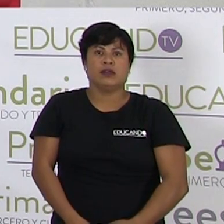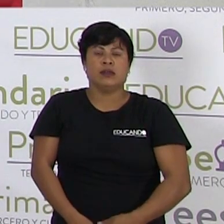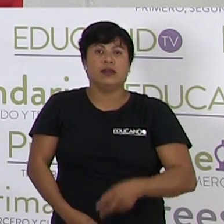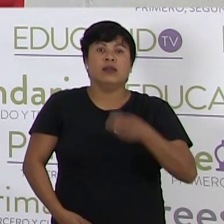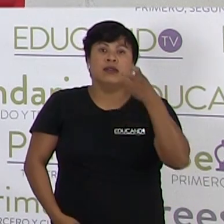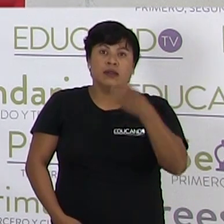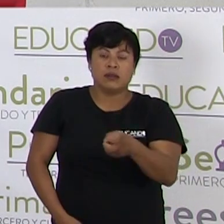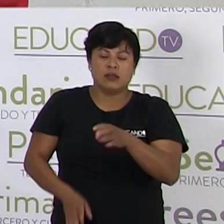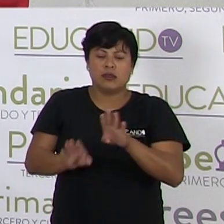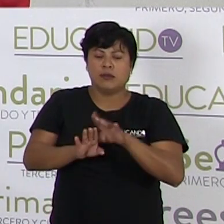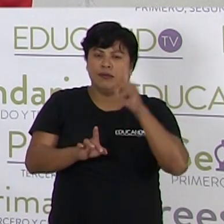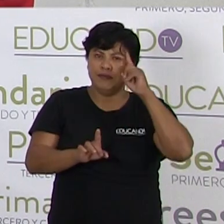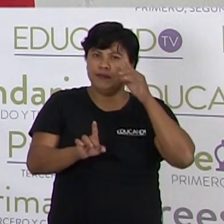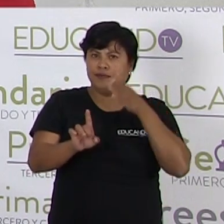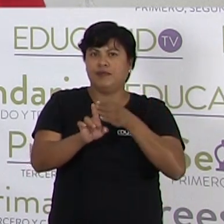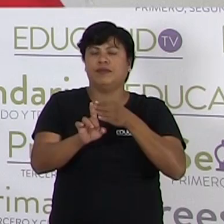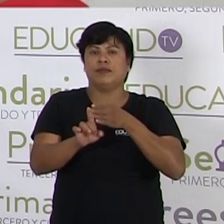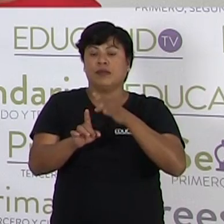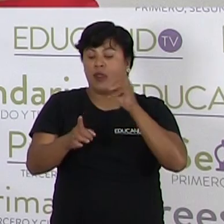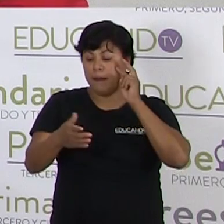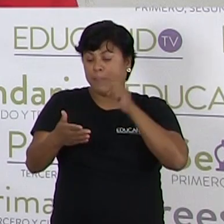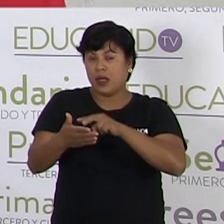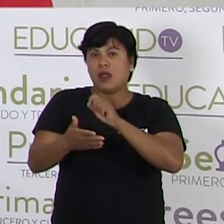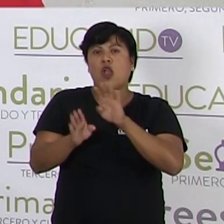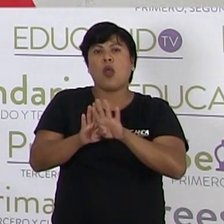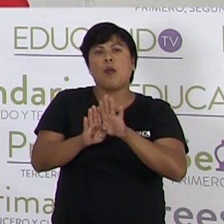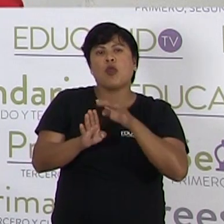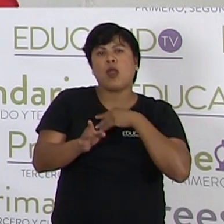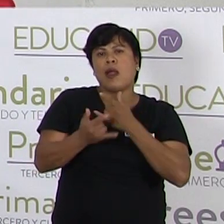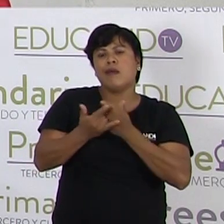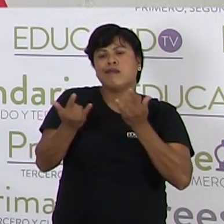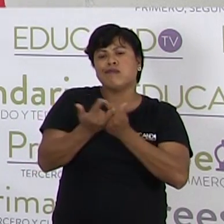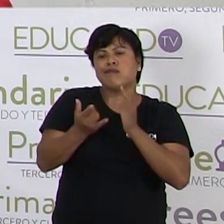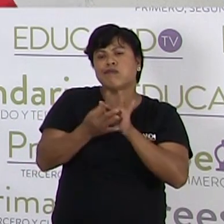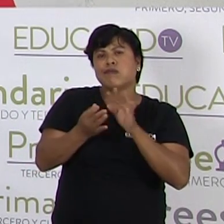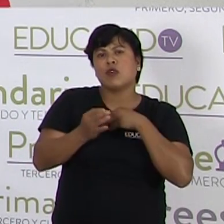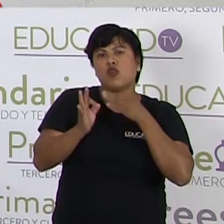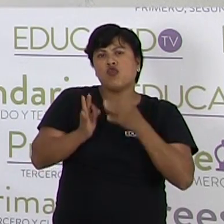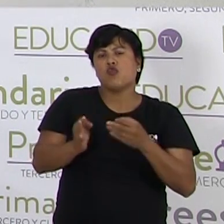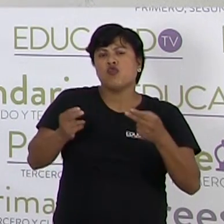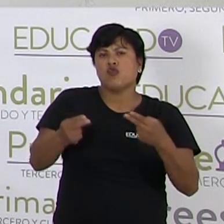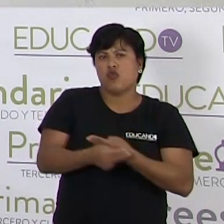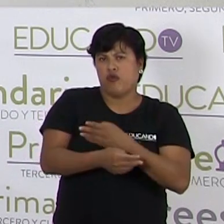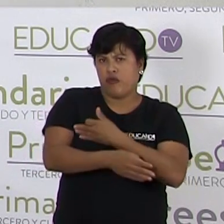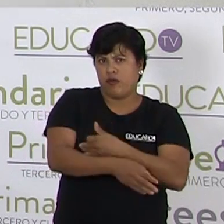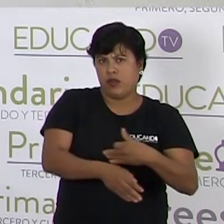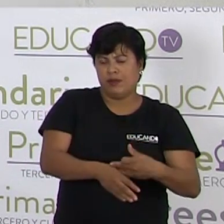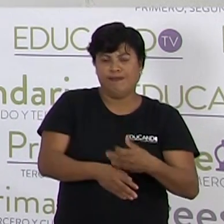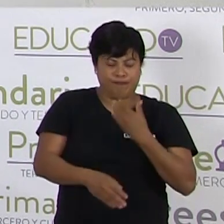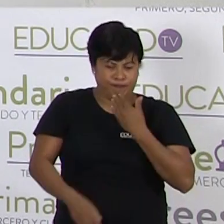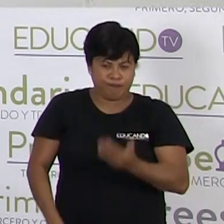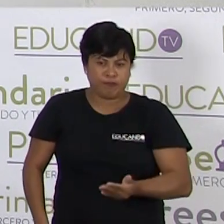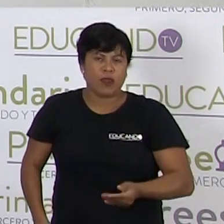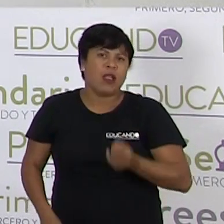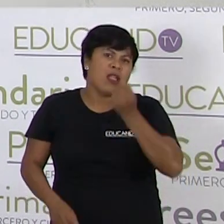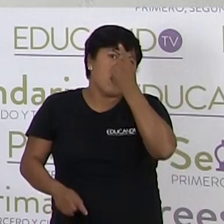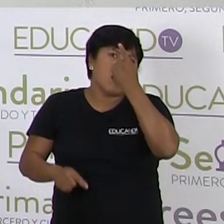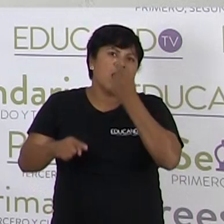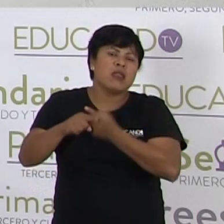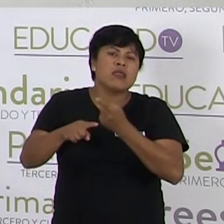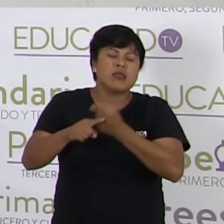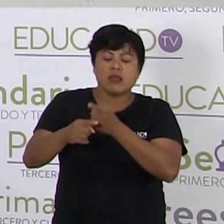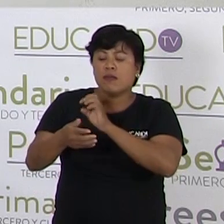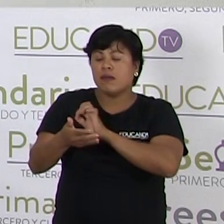Ese es mi objetivo, contar el origen de mi familia. Ahora bien, ¿quién va a